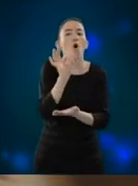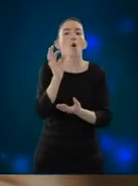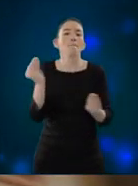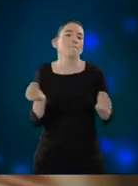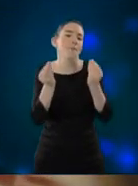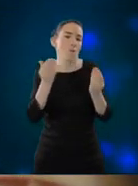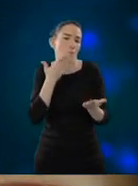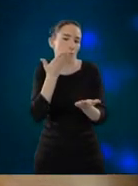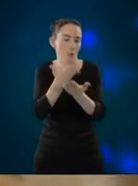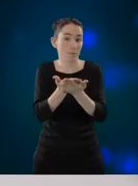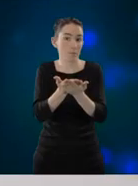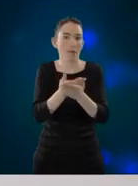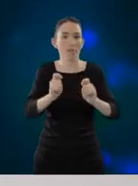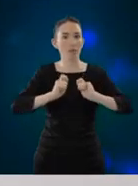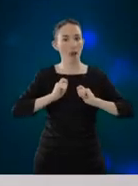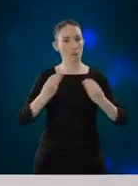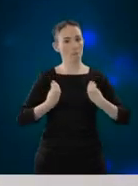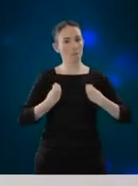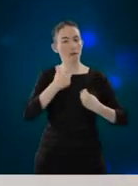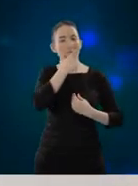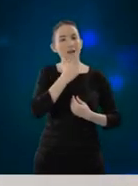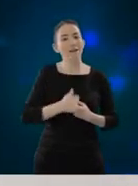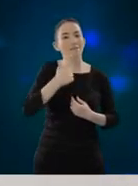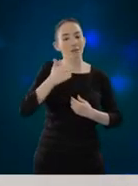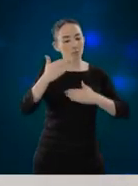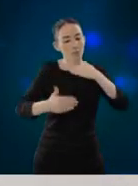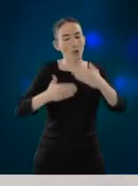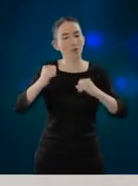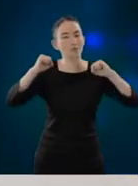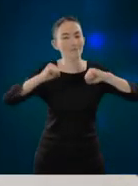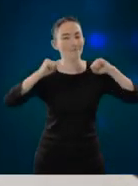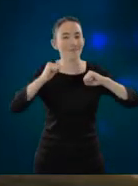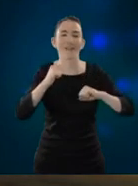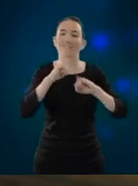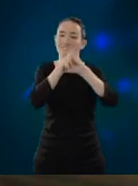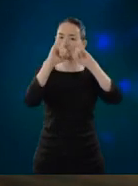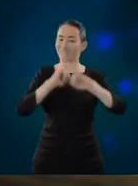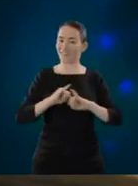mejoras. Esto les hará la vida más fácil y podrán envejecer felices.